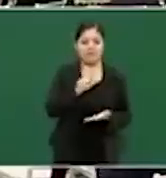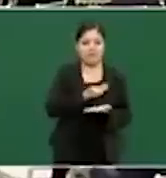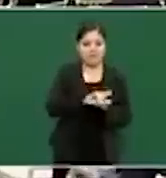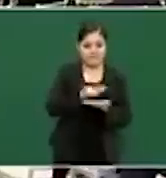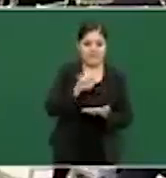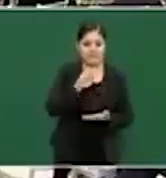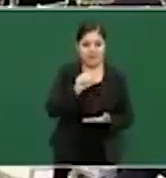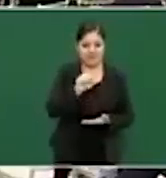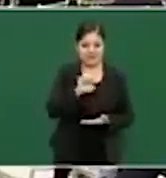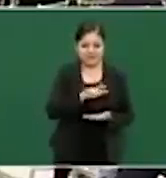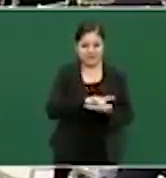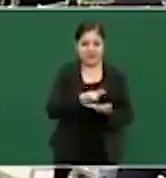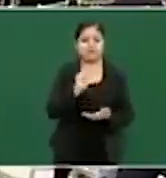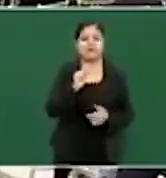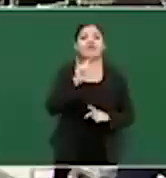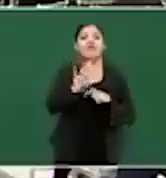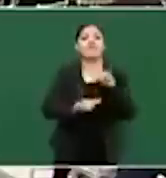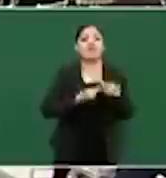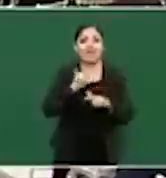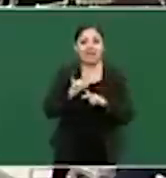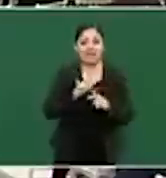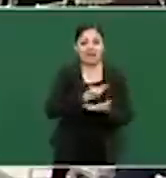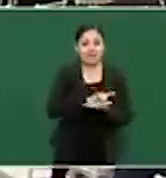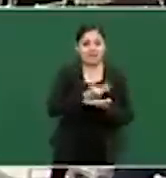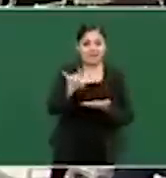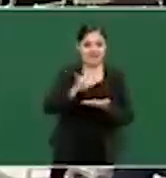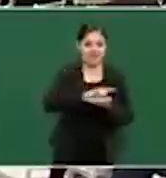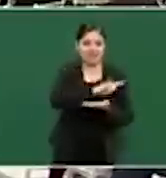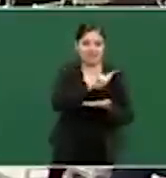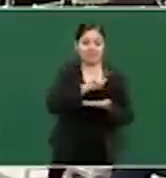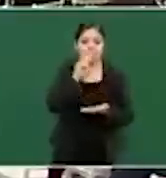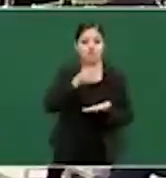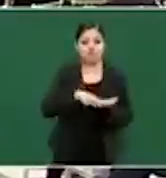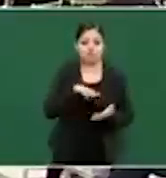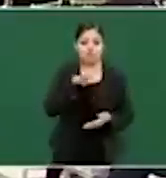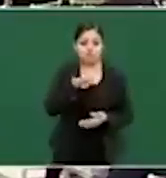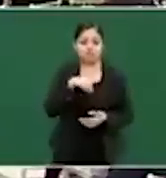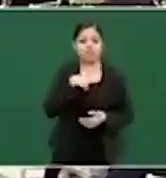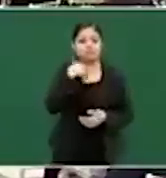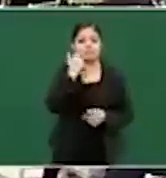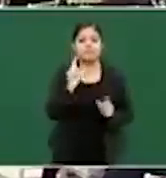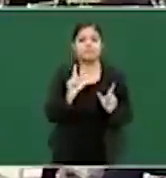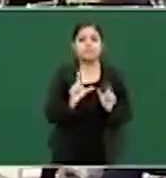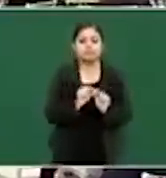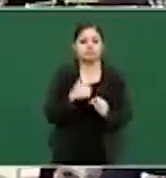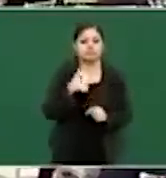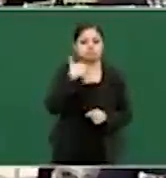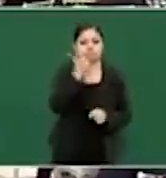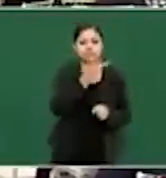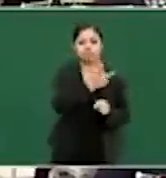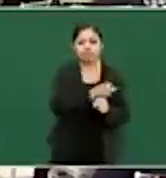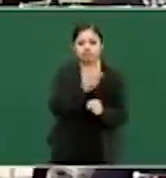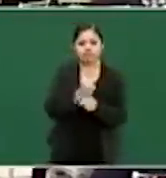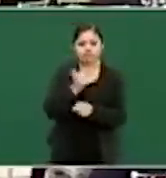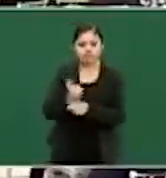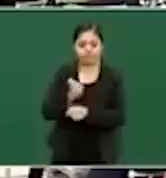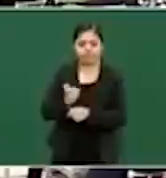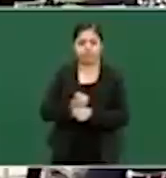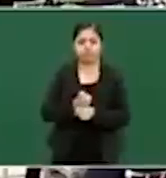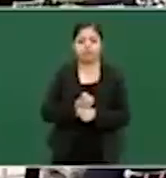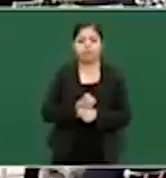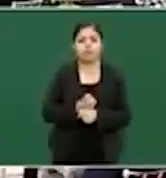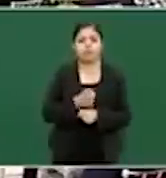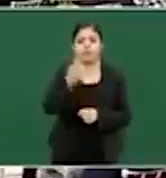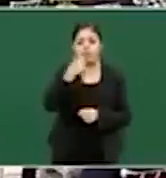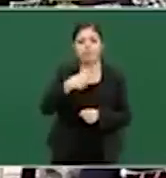la Feria Aeroespacial 2019, y que quisiéramos aprovechar ahorita el momento para hacer la invitación